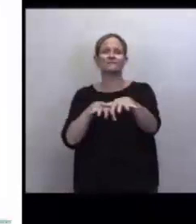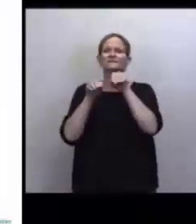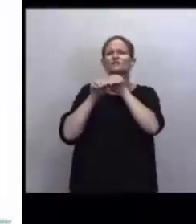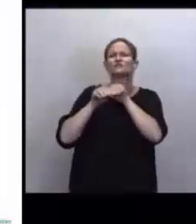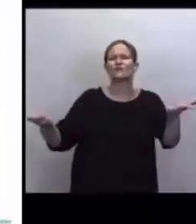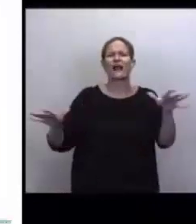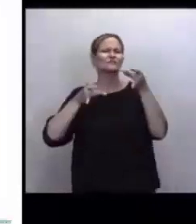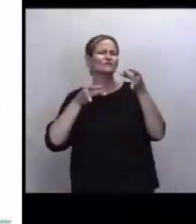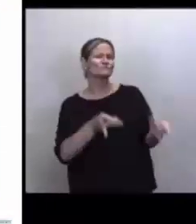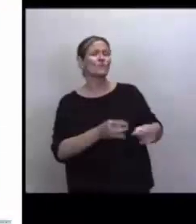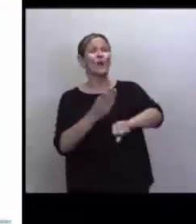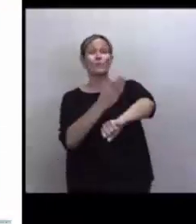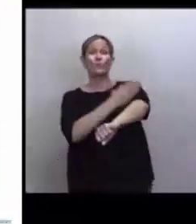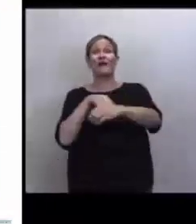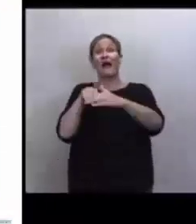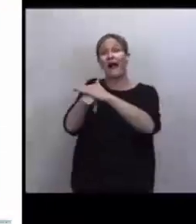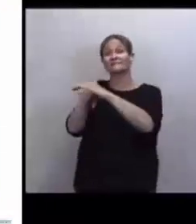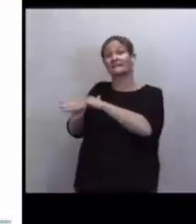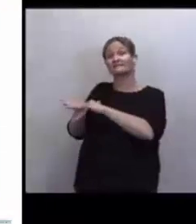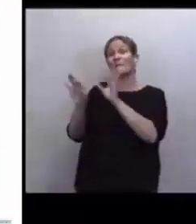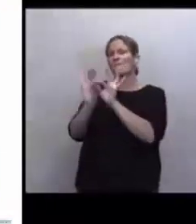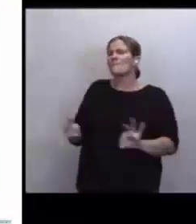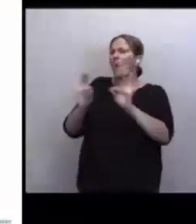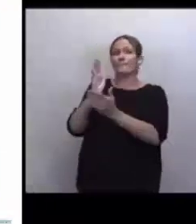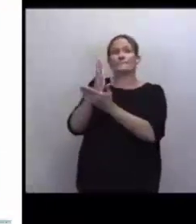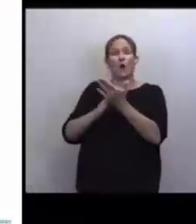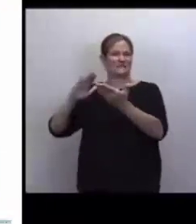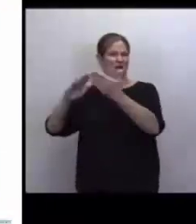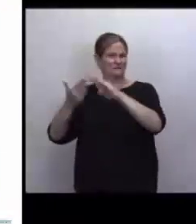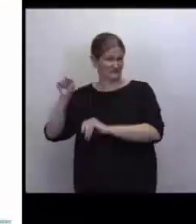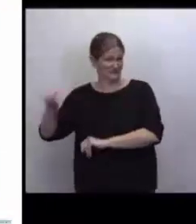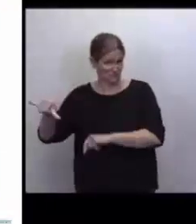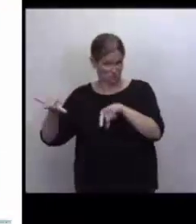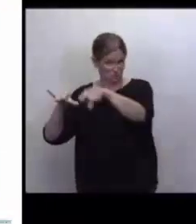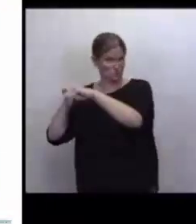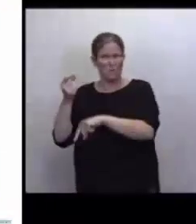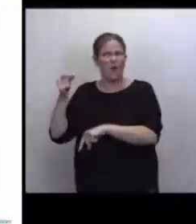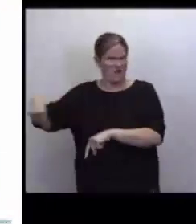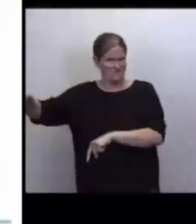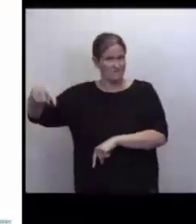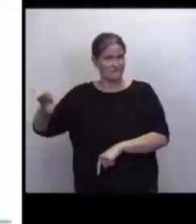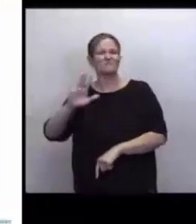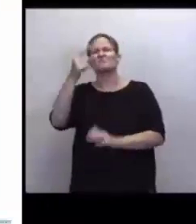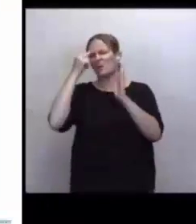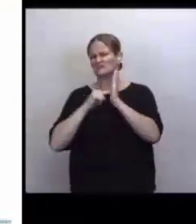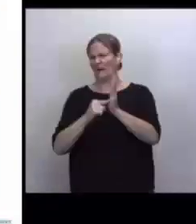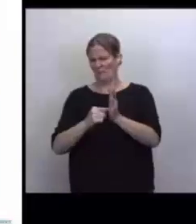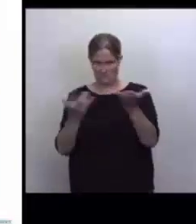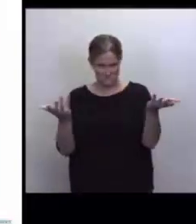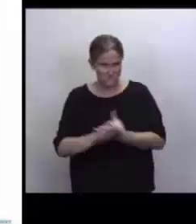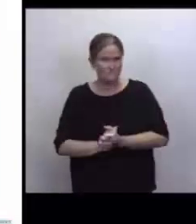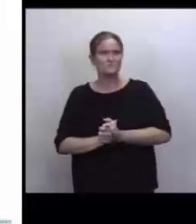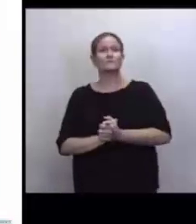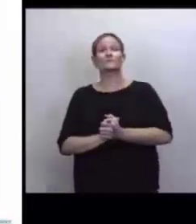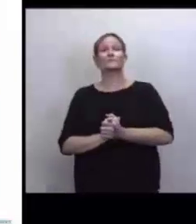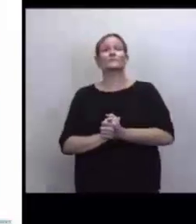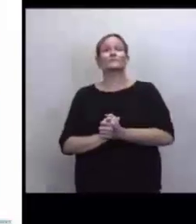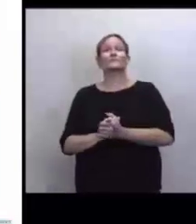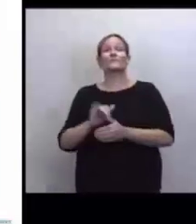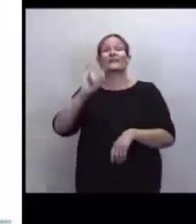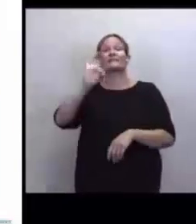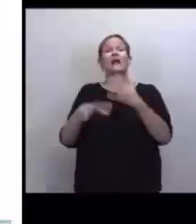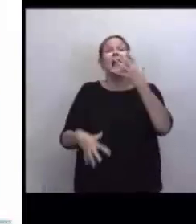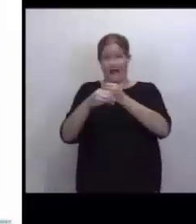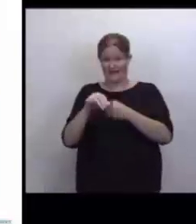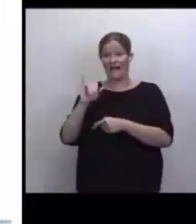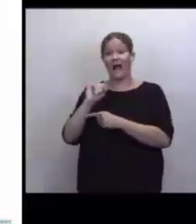sur de MLK Jr. Este y al norte de la I-690. La red comunitaria incluiría múltiples